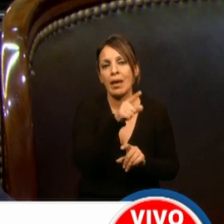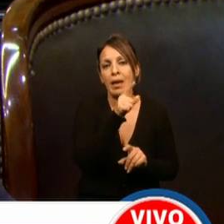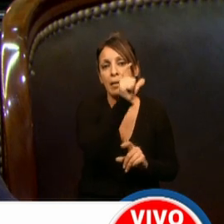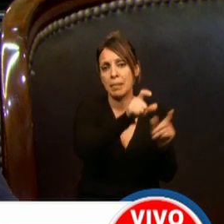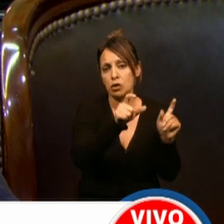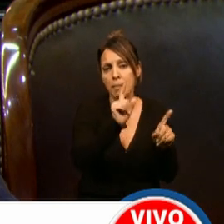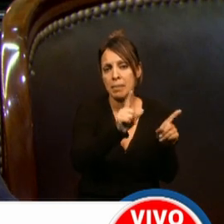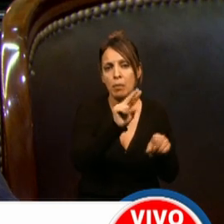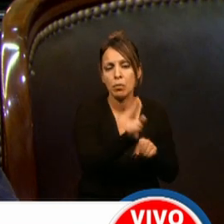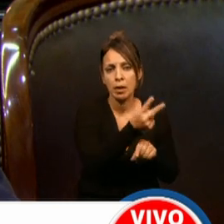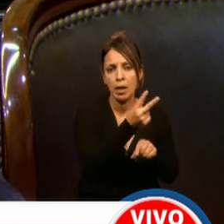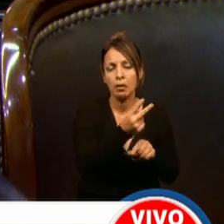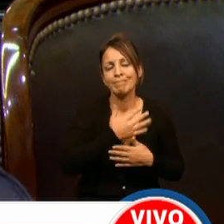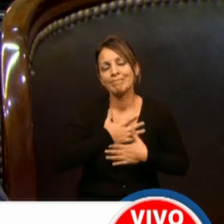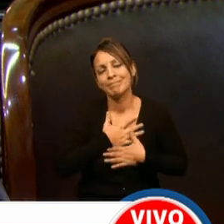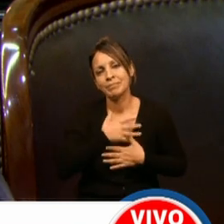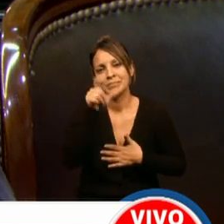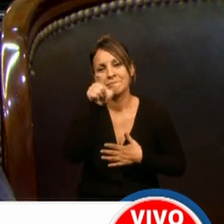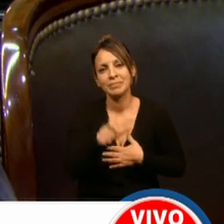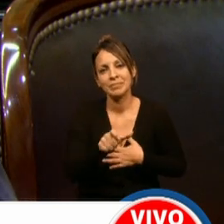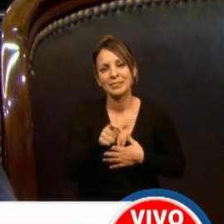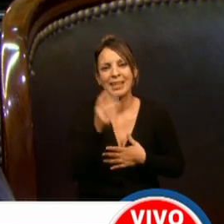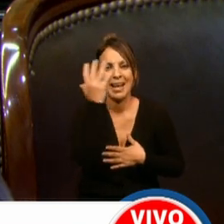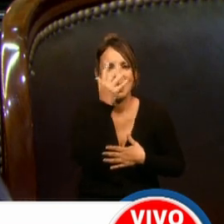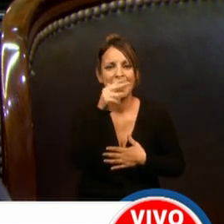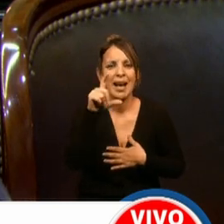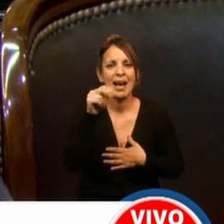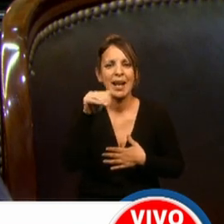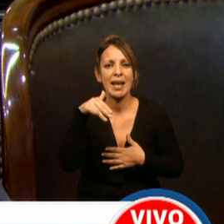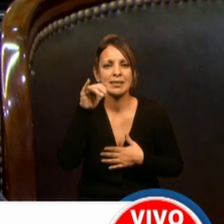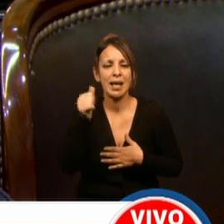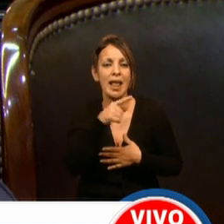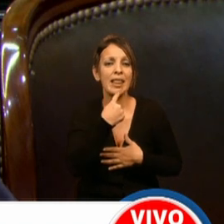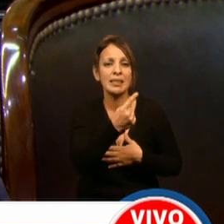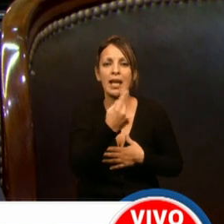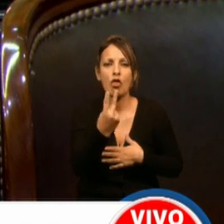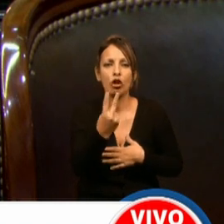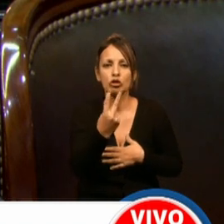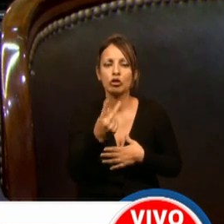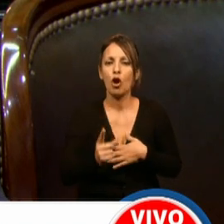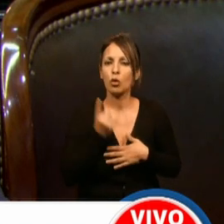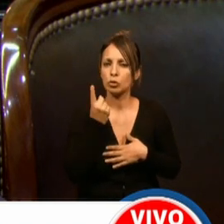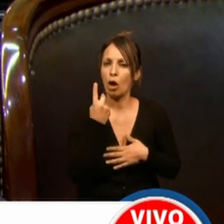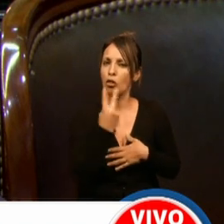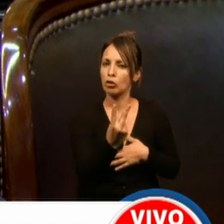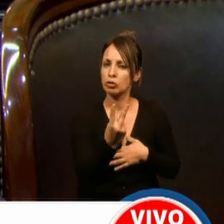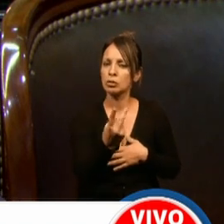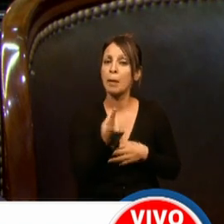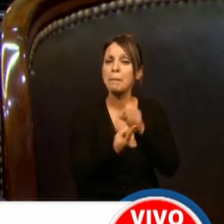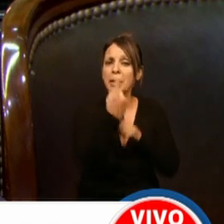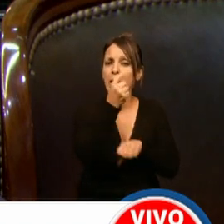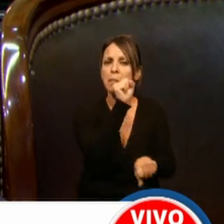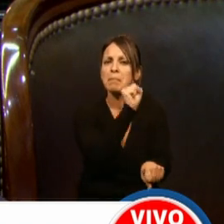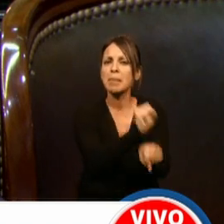suárez a la querida negra carranza que decía que tenía dos orgullos primero haber sido presa política